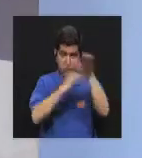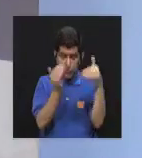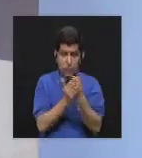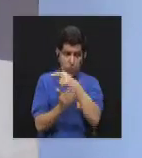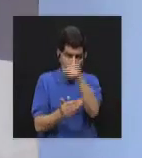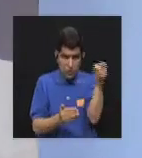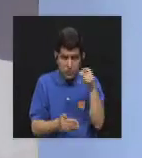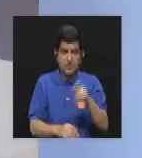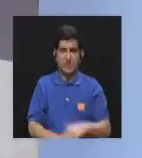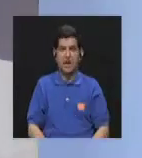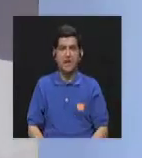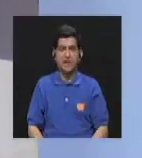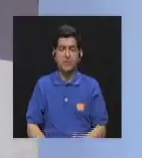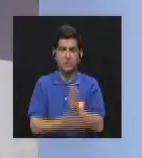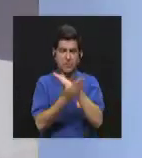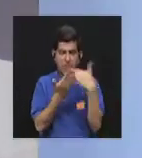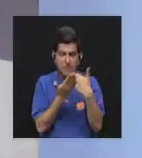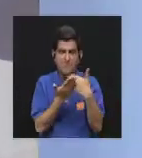formaban, ¿verdad?,